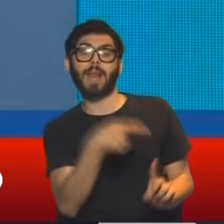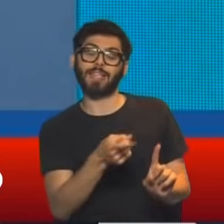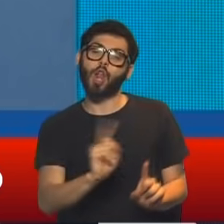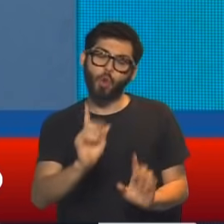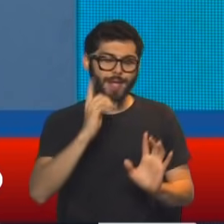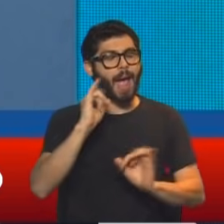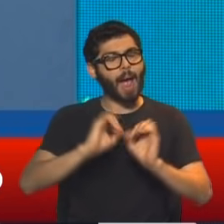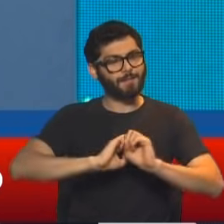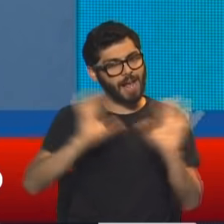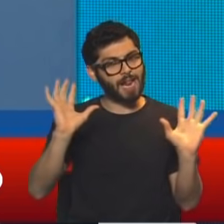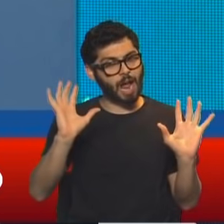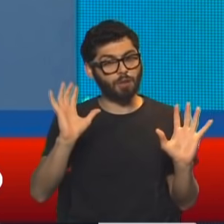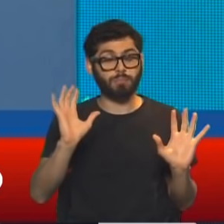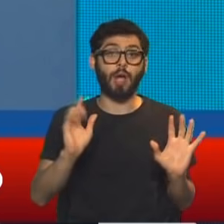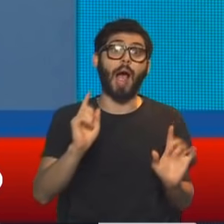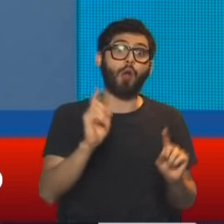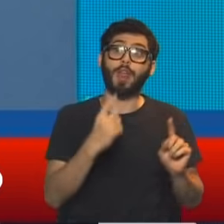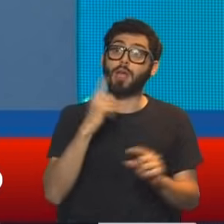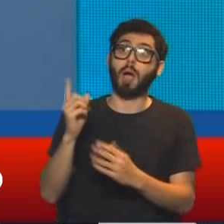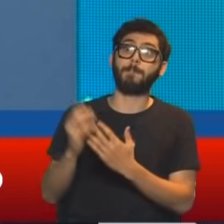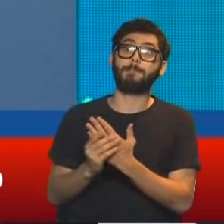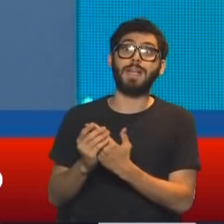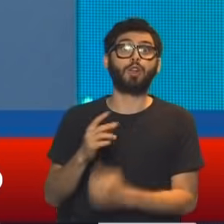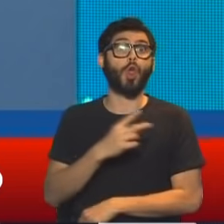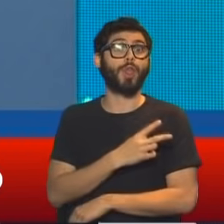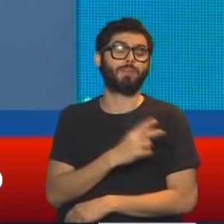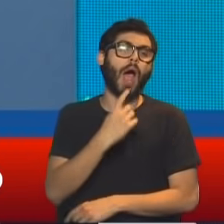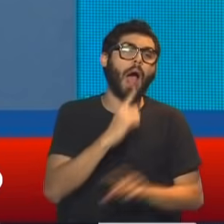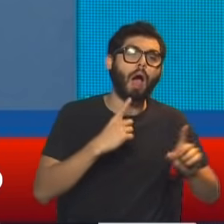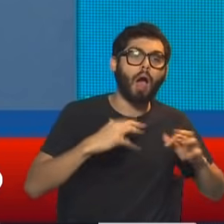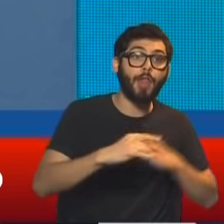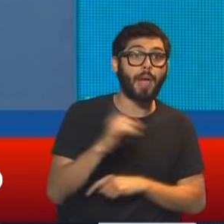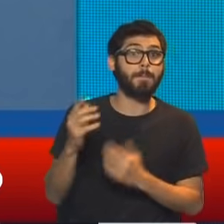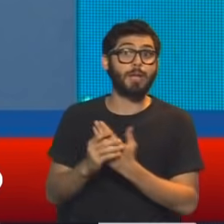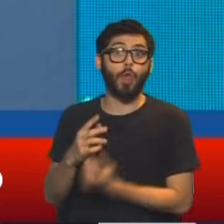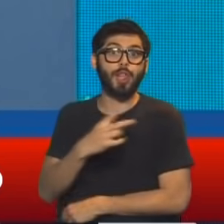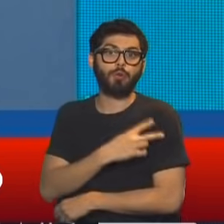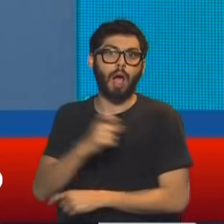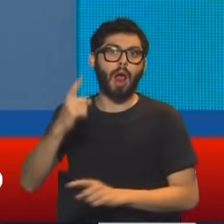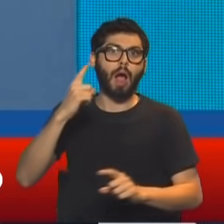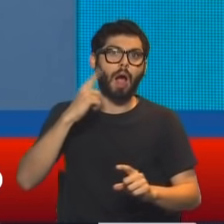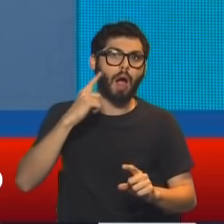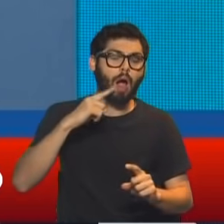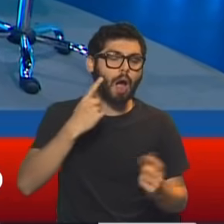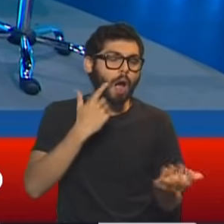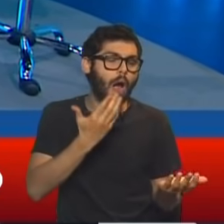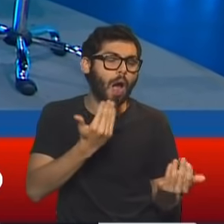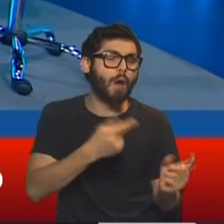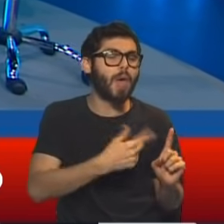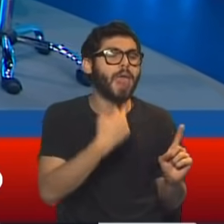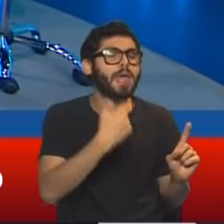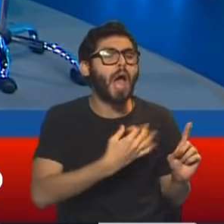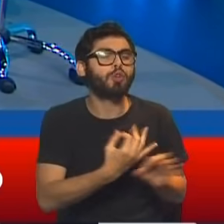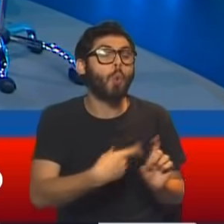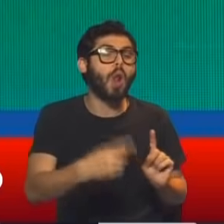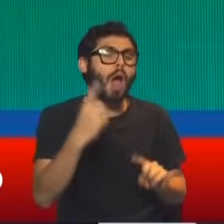acá está la sospecha de que él, como ministro de Seguridad, hizo una inteligencia para saber a dónde iban las hijas. Pero